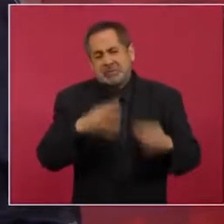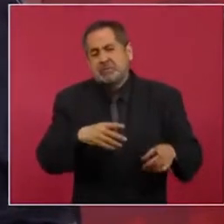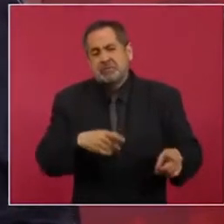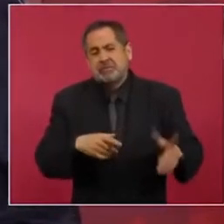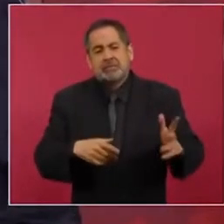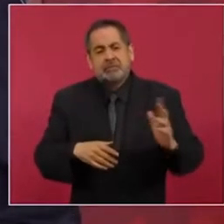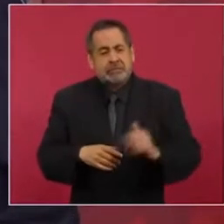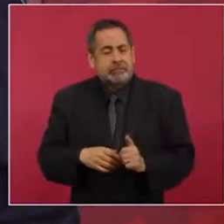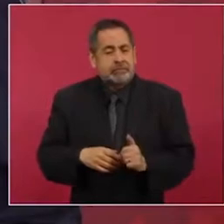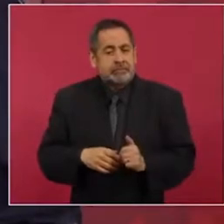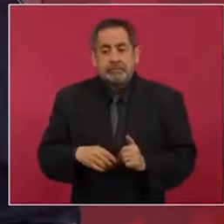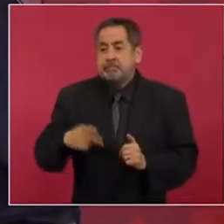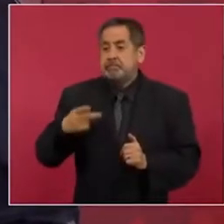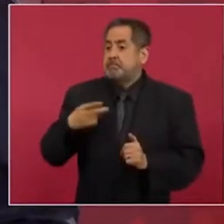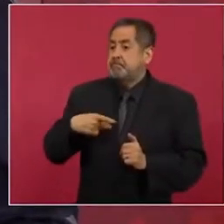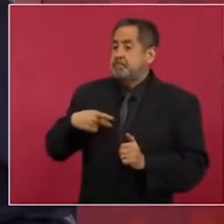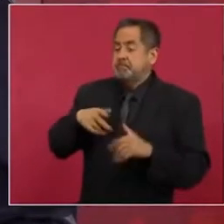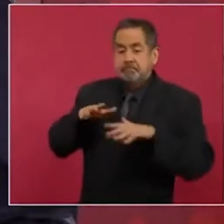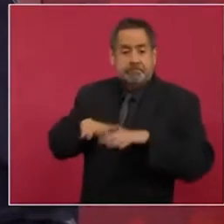Y la gente